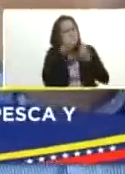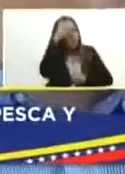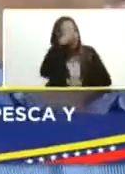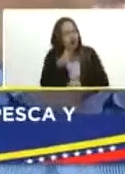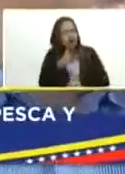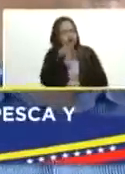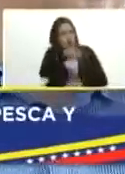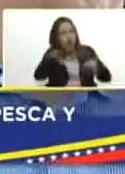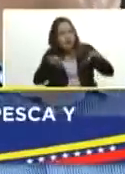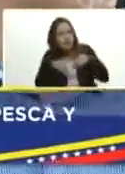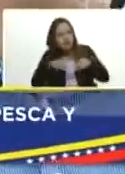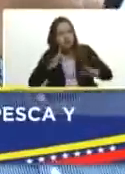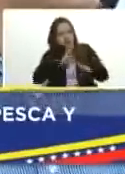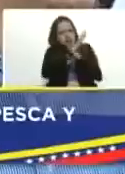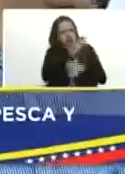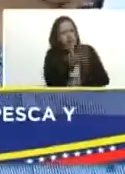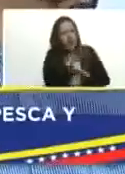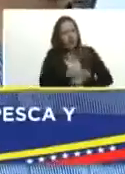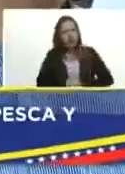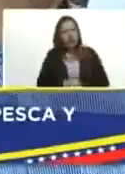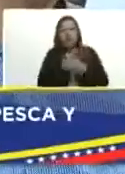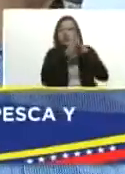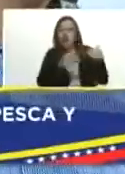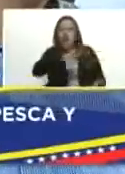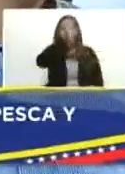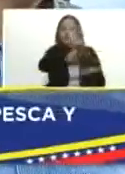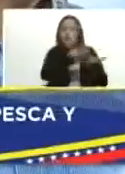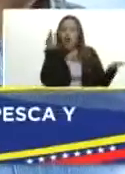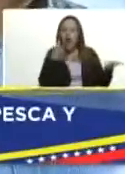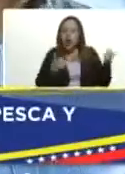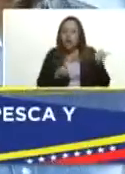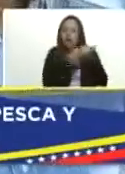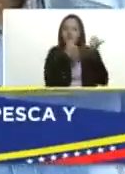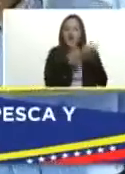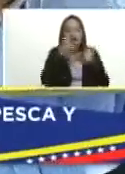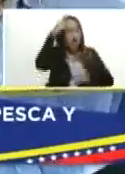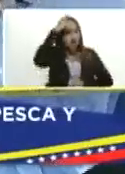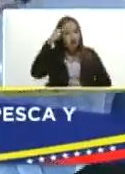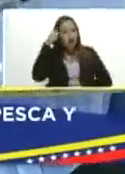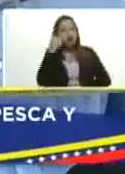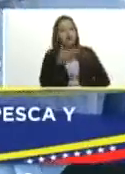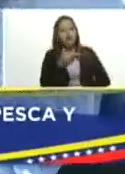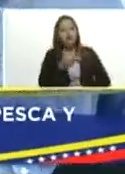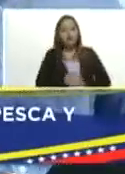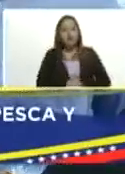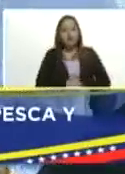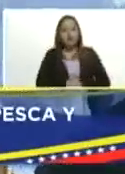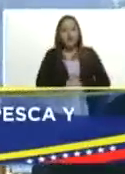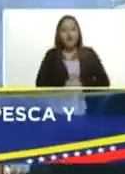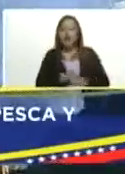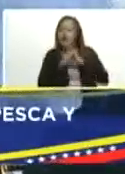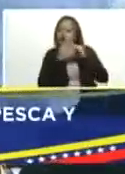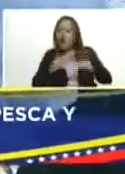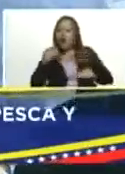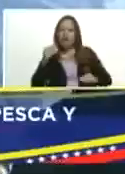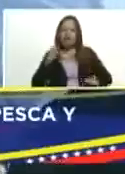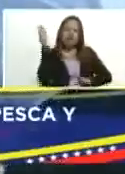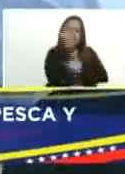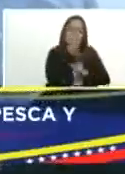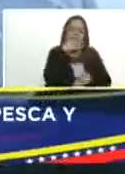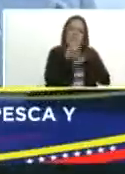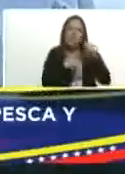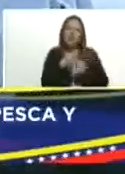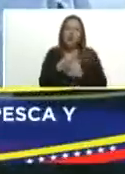medidas, si todos aprobaron y apoyaron a Donald Trump en los misiles que le lanzó a Venezuela con las